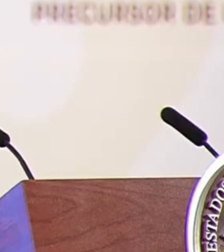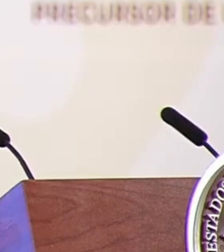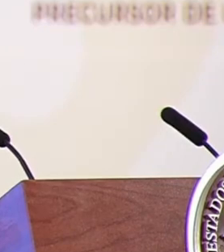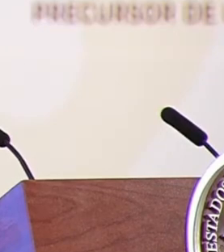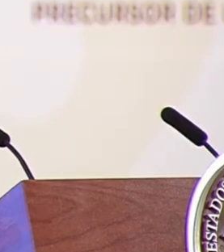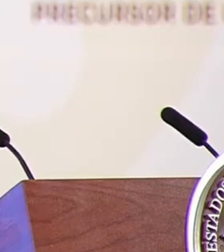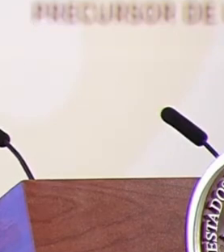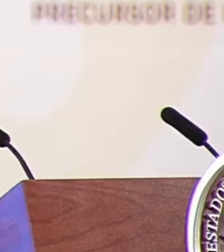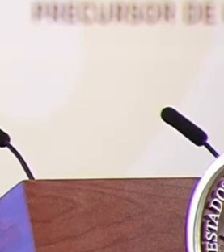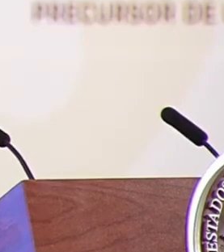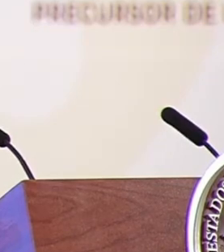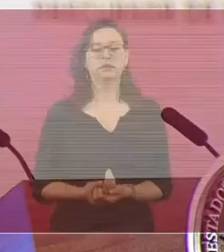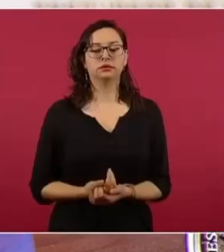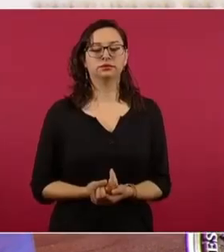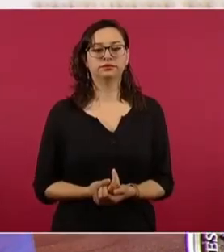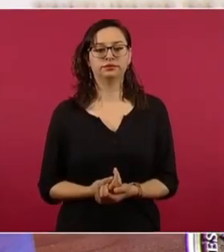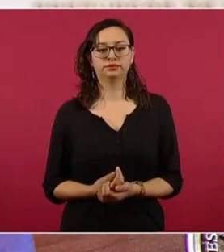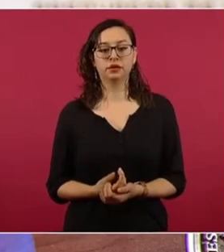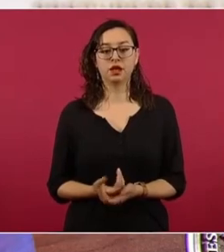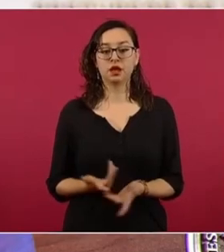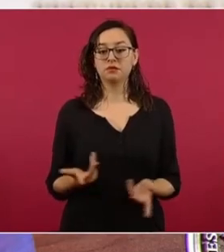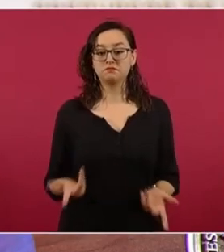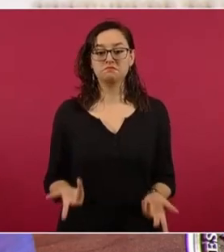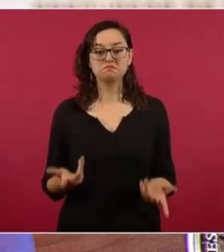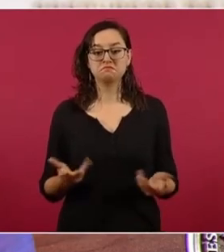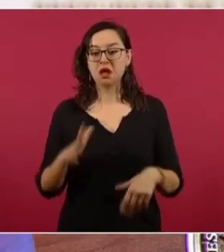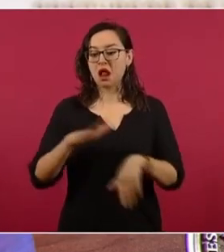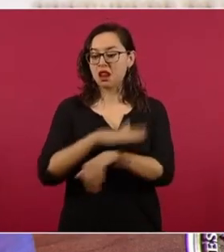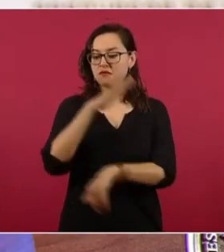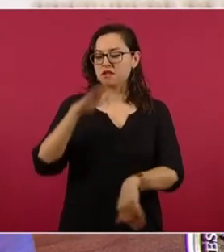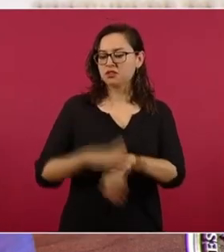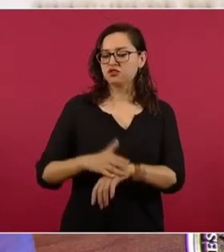de los mexicanos, la mayoría